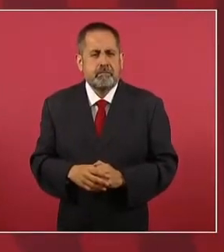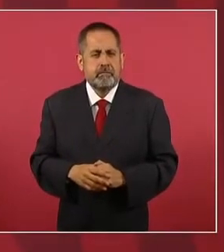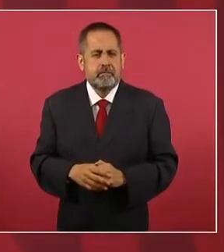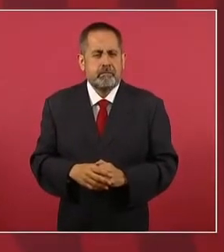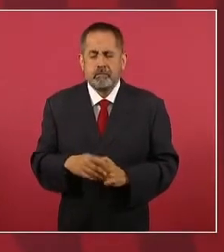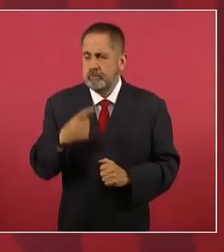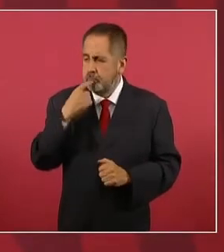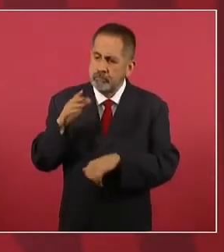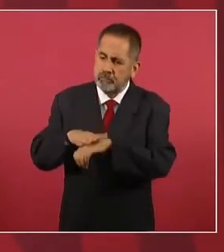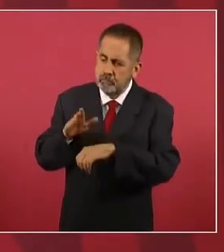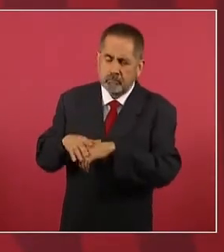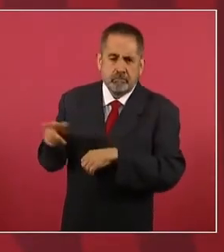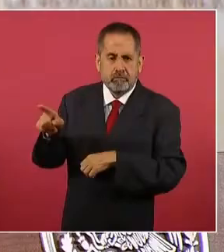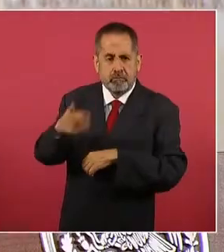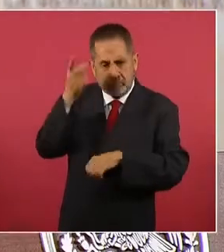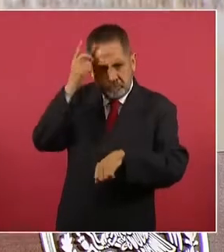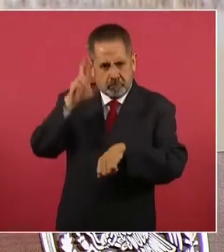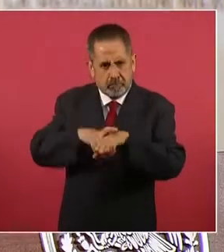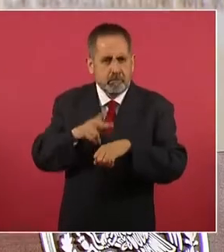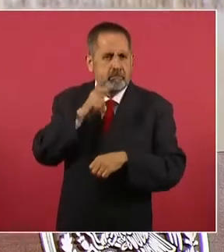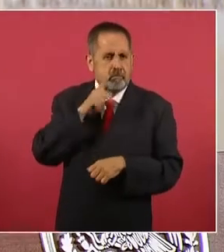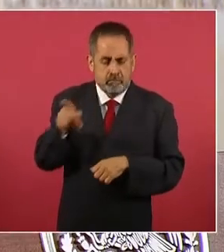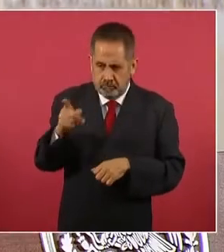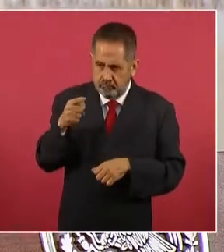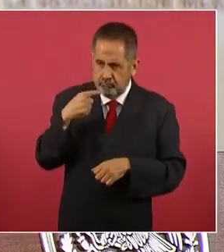Que lo vea el director de Pemex